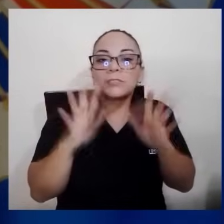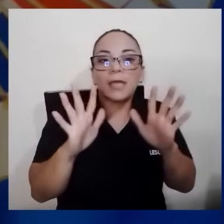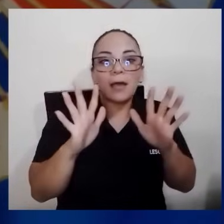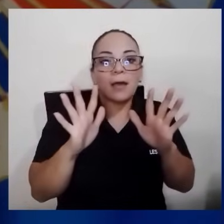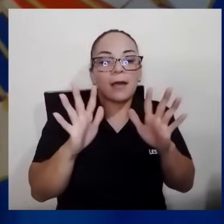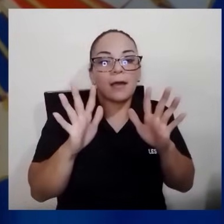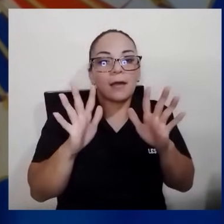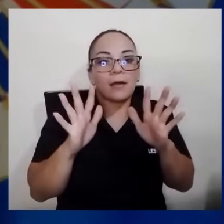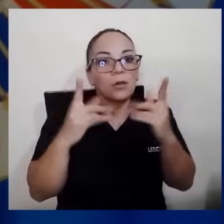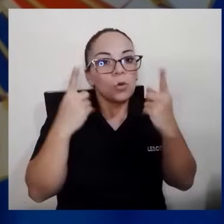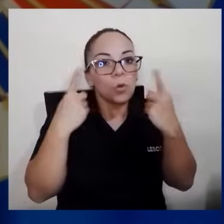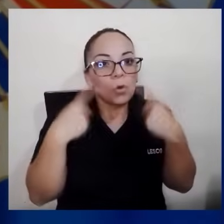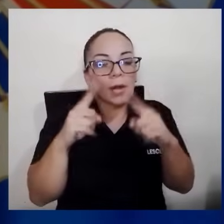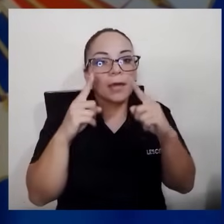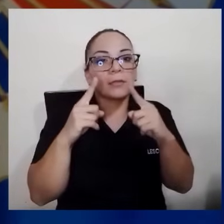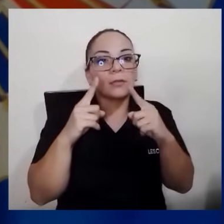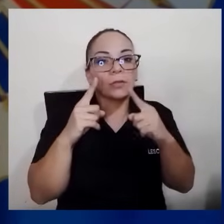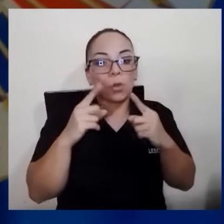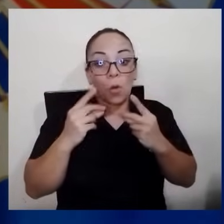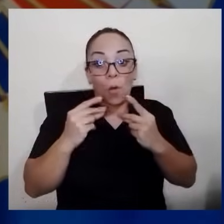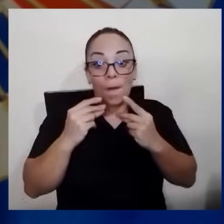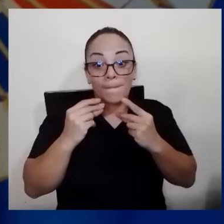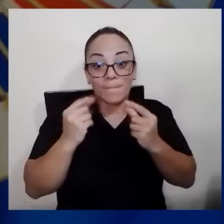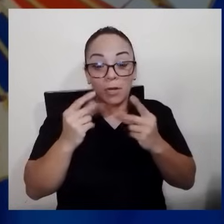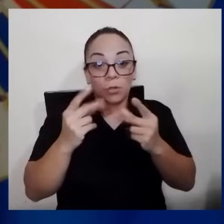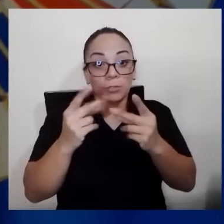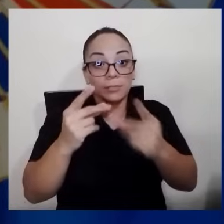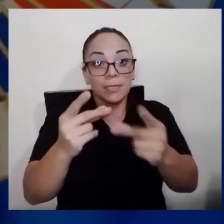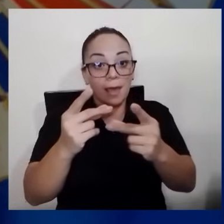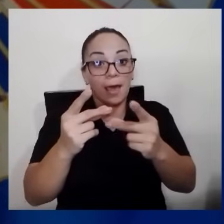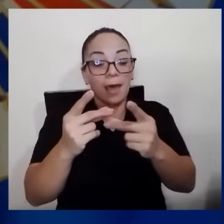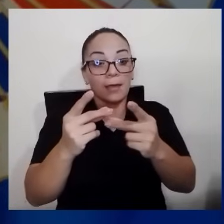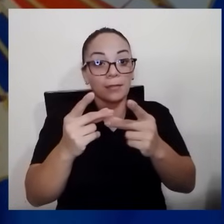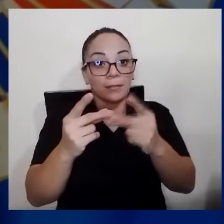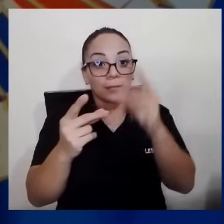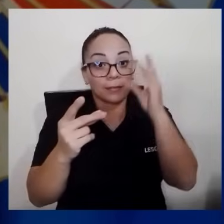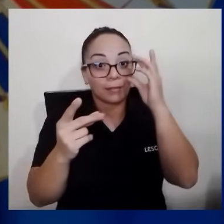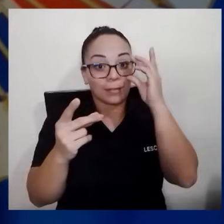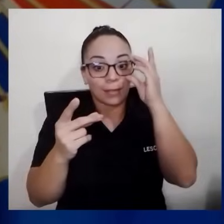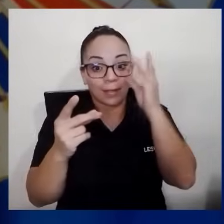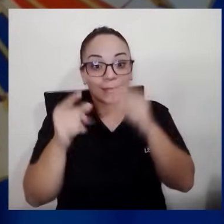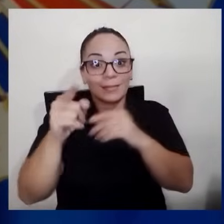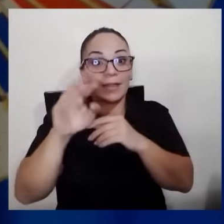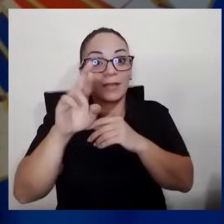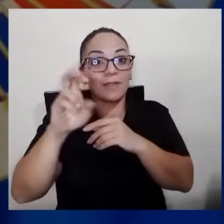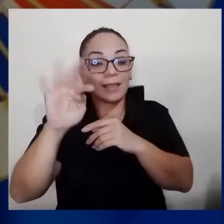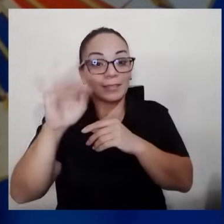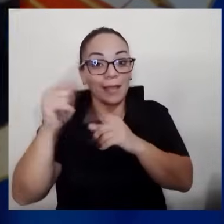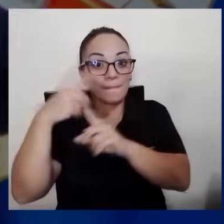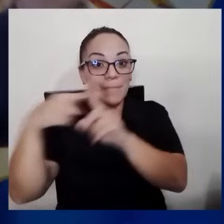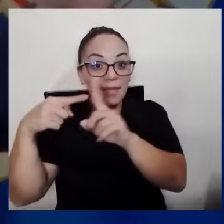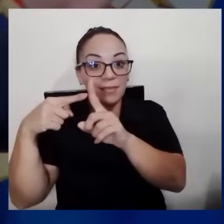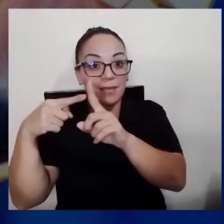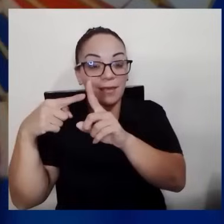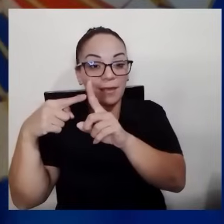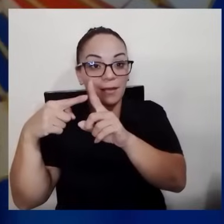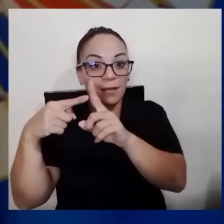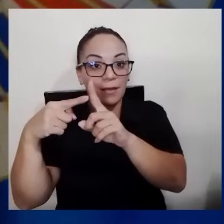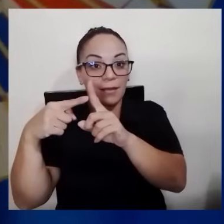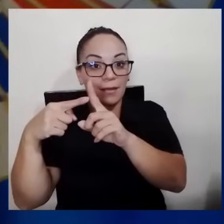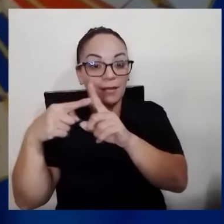escape de la renta de la trampa de renta media nos dicen Ahora